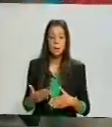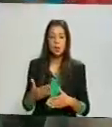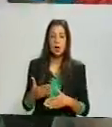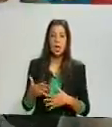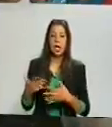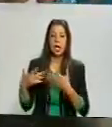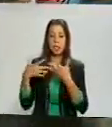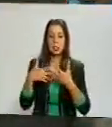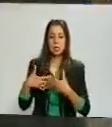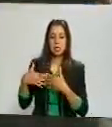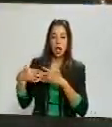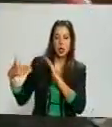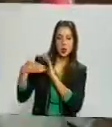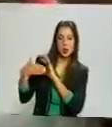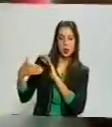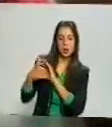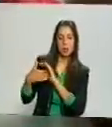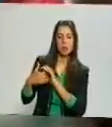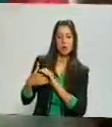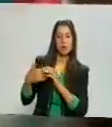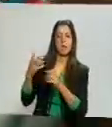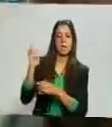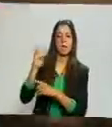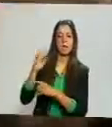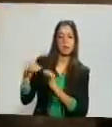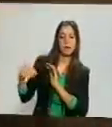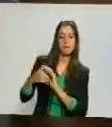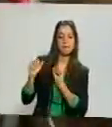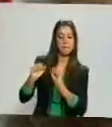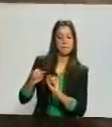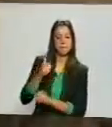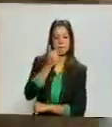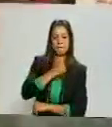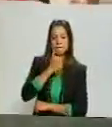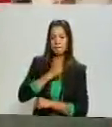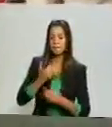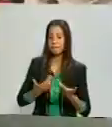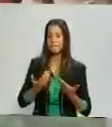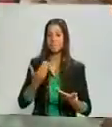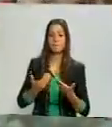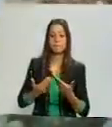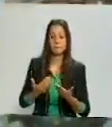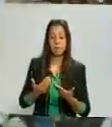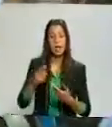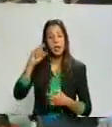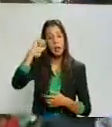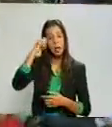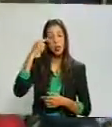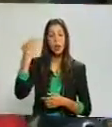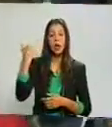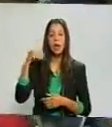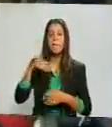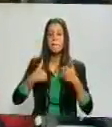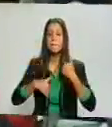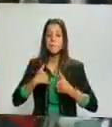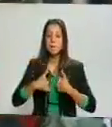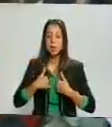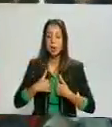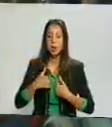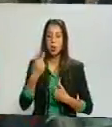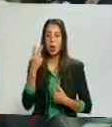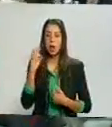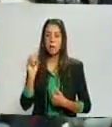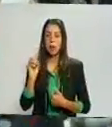que ha sufrido el país contra su soberanía y su estabilidad. Recordemos que el pasado miércoles 20